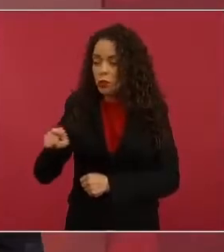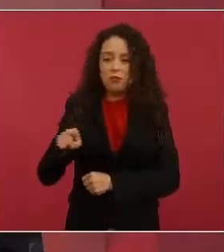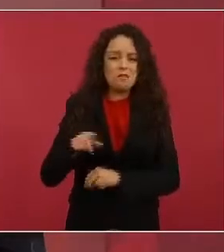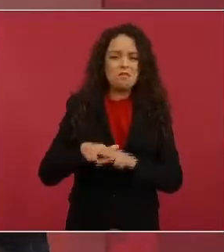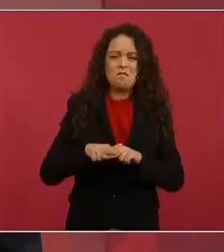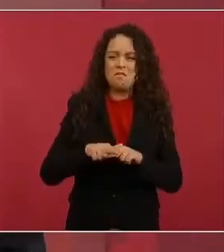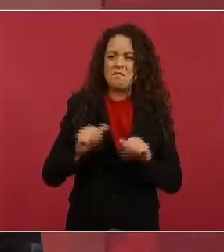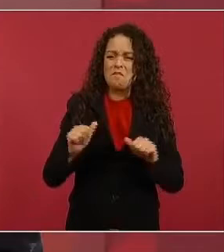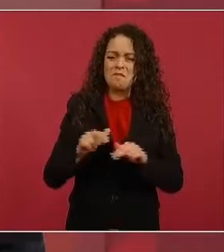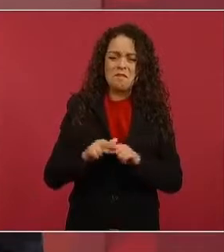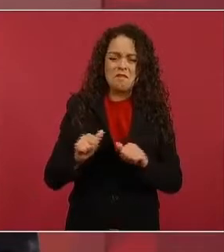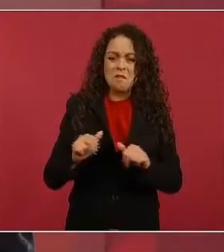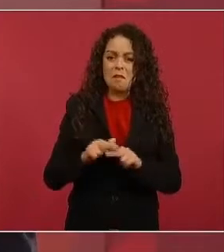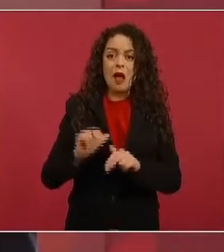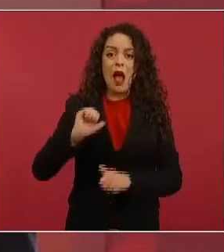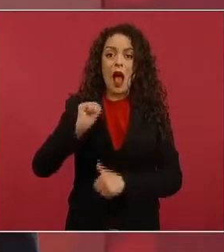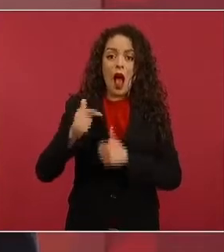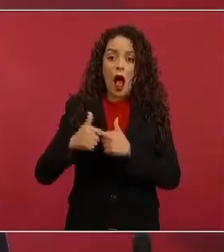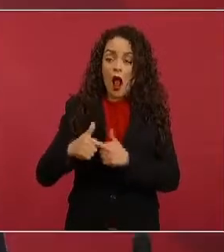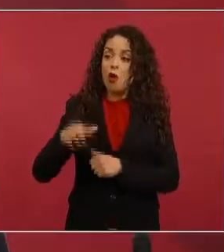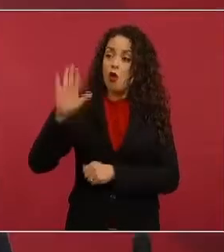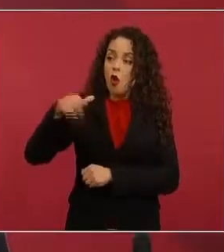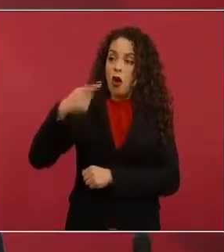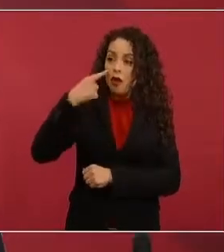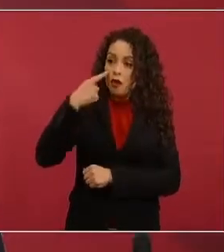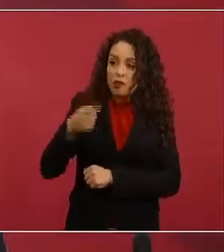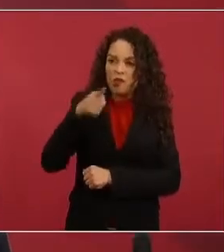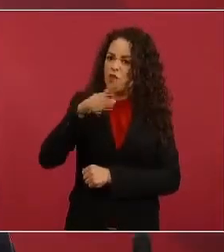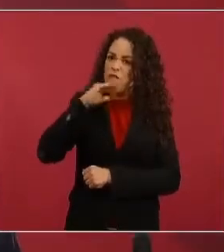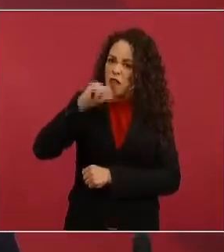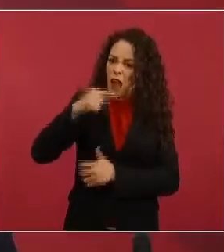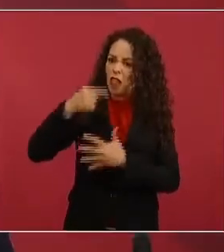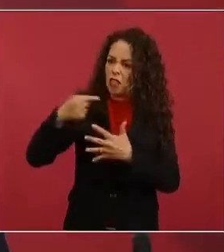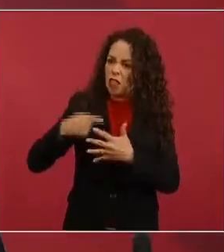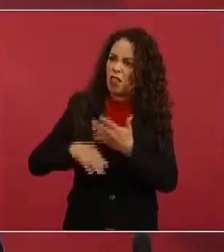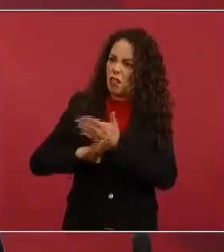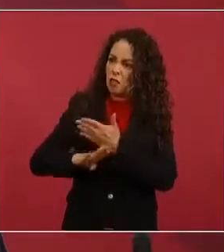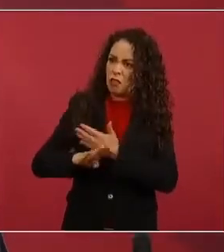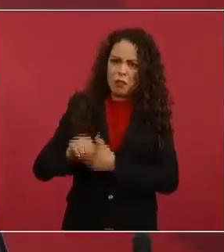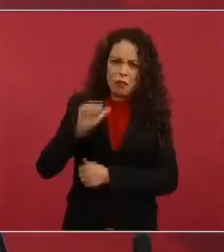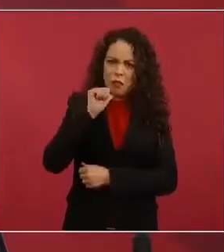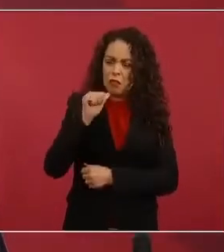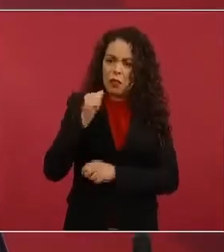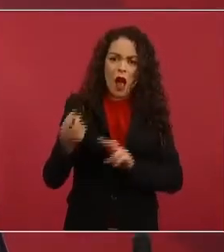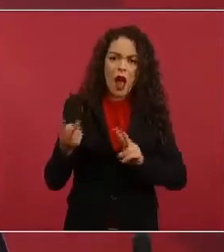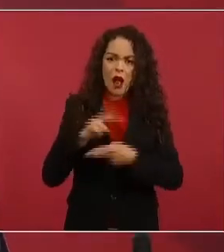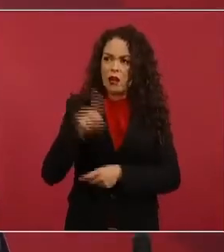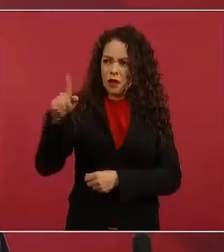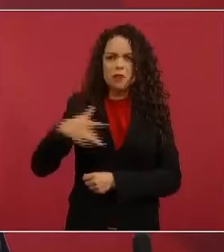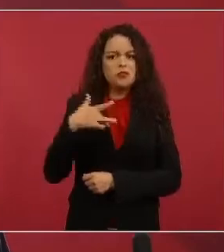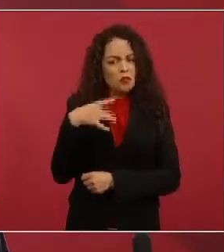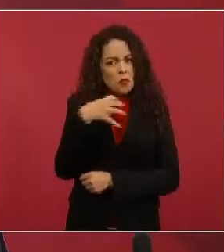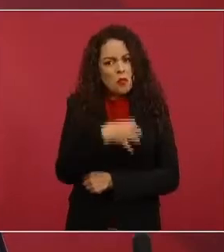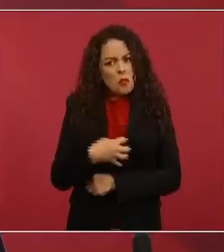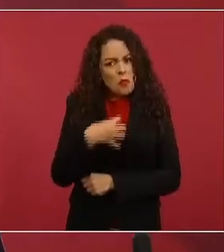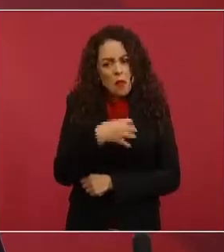hubo un reclamo, al contrario, estaban muy contentos.